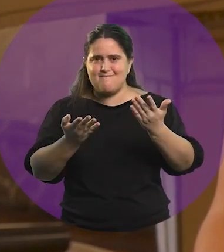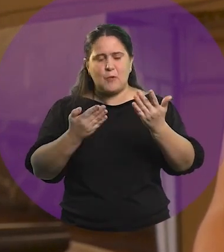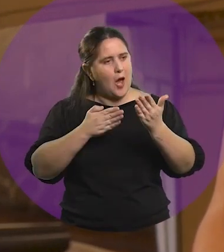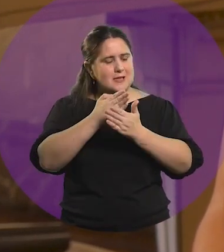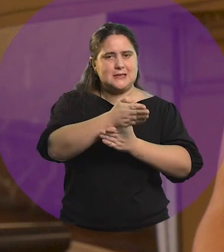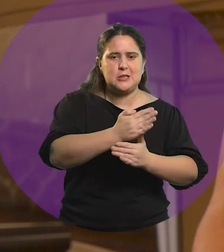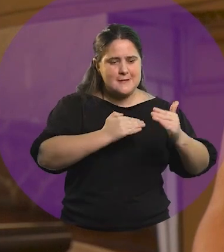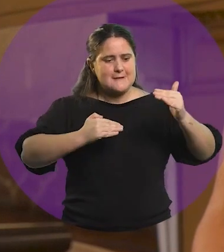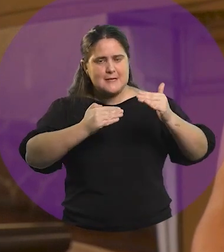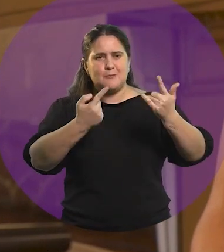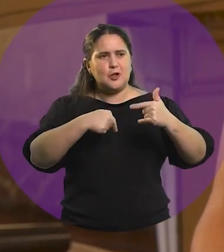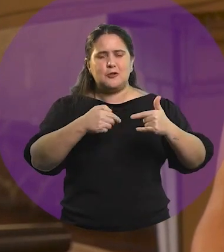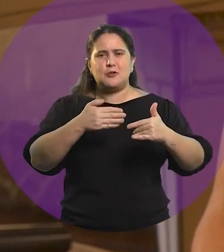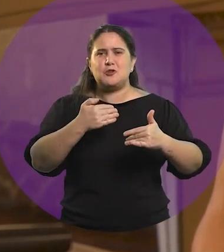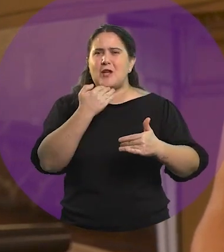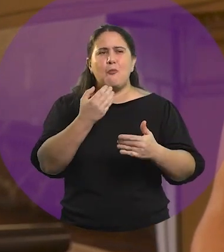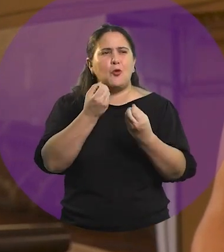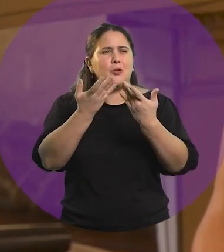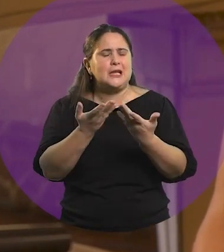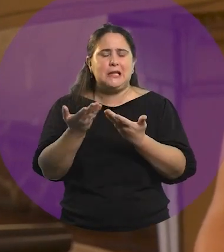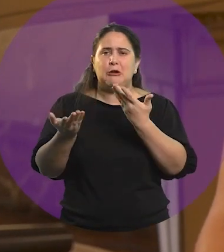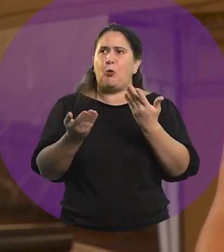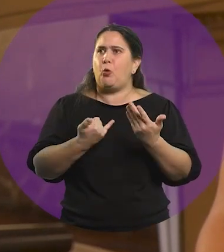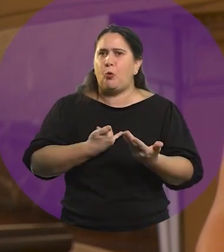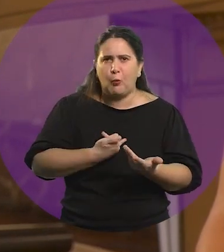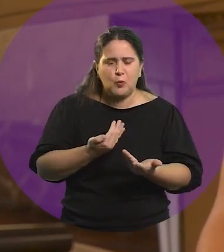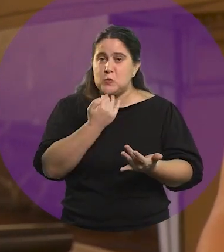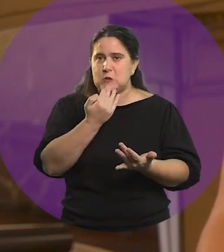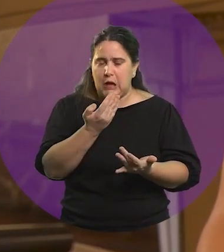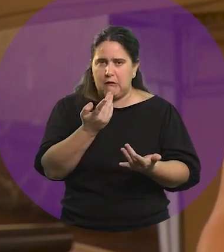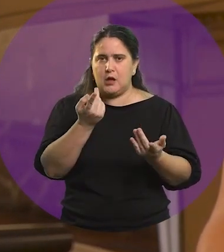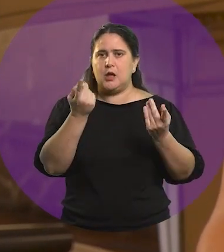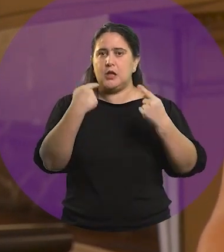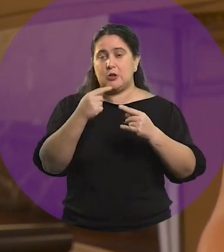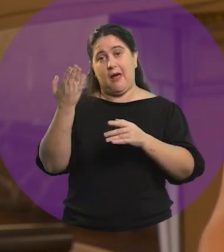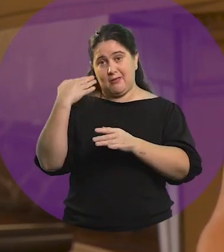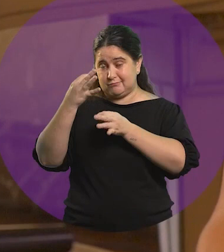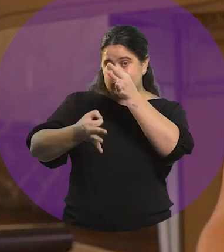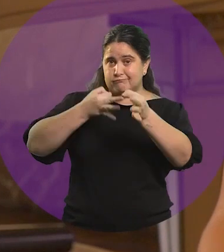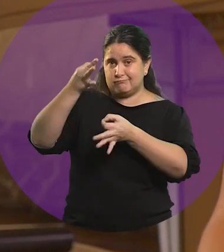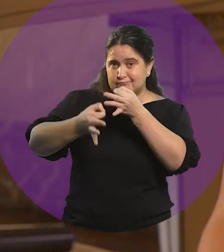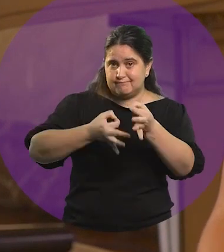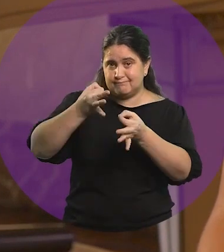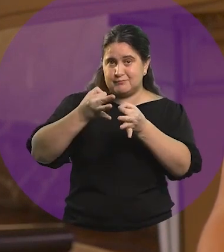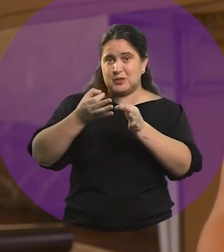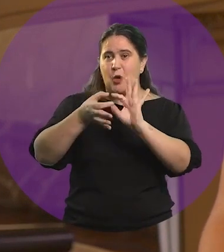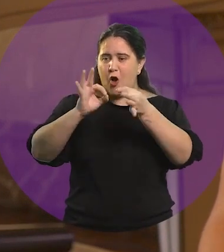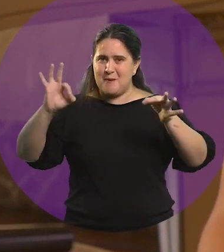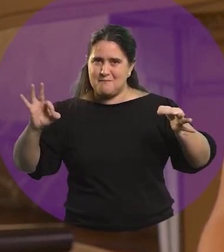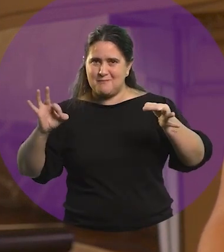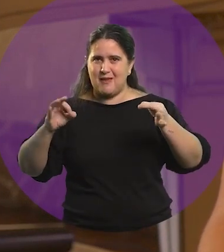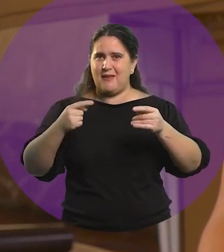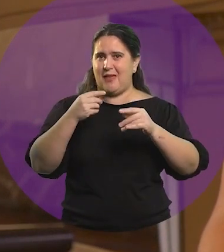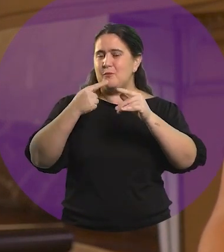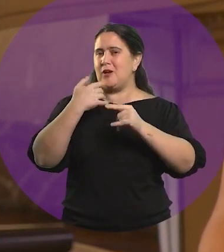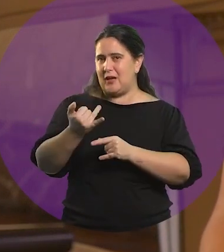ejemplo, en el acceso, pero no entendíamos ni el por qué ni el cómo. Esto cuando explicaban lo de la Olimpiada de